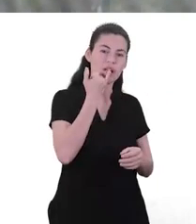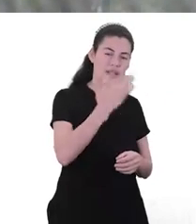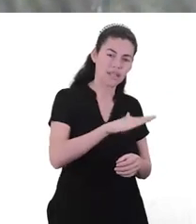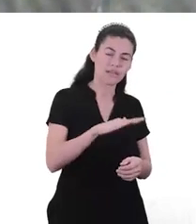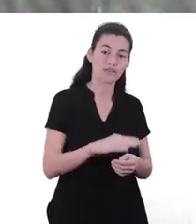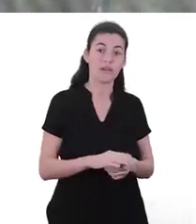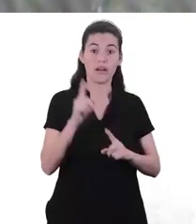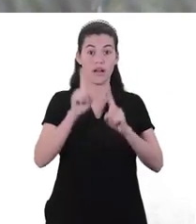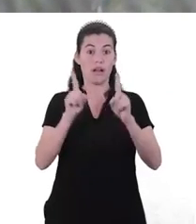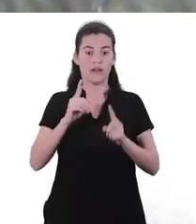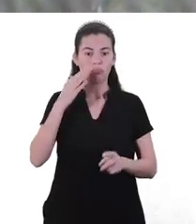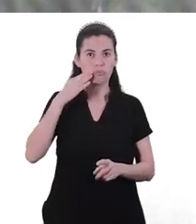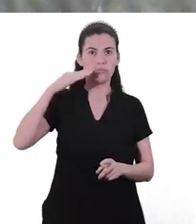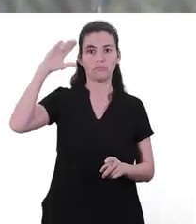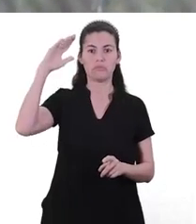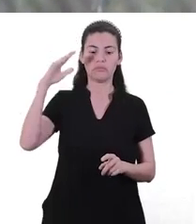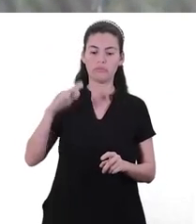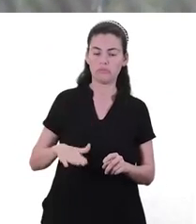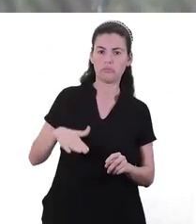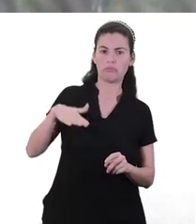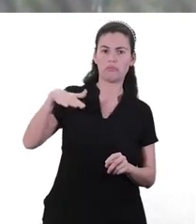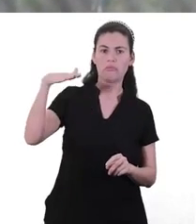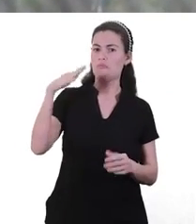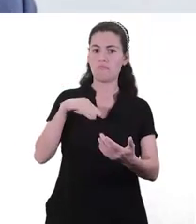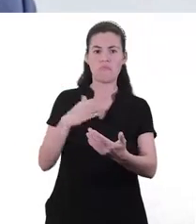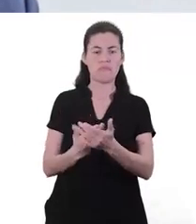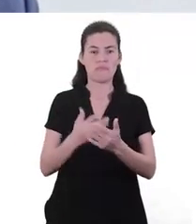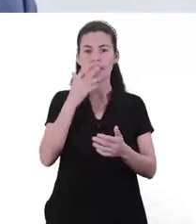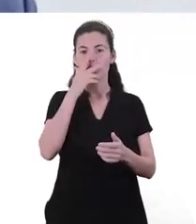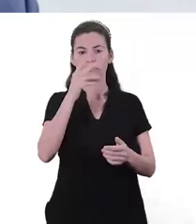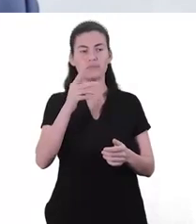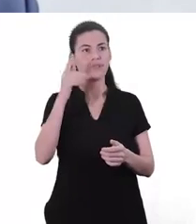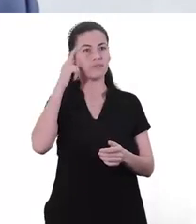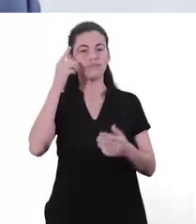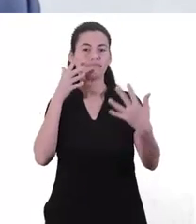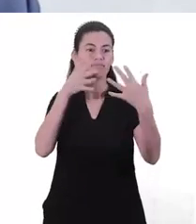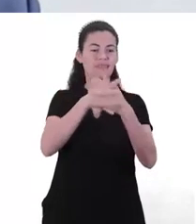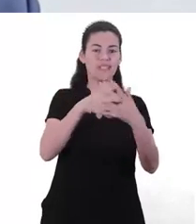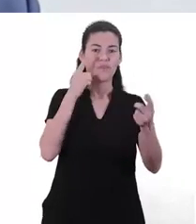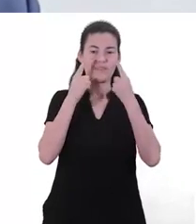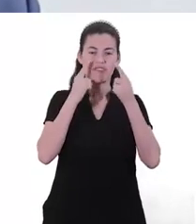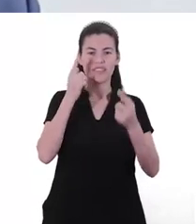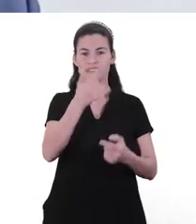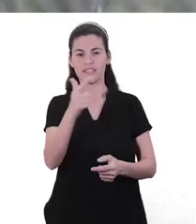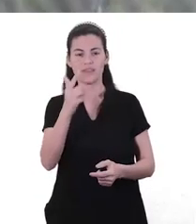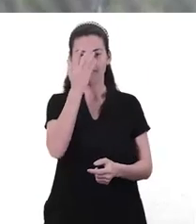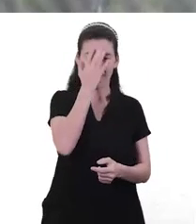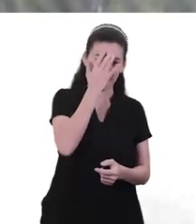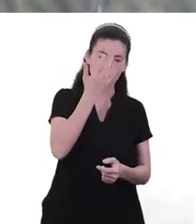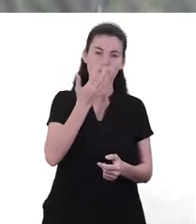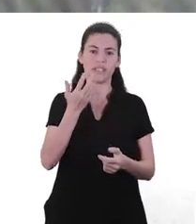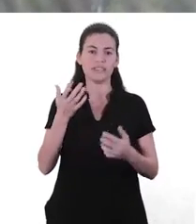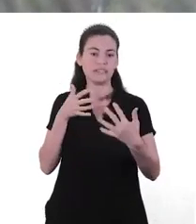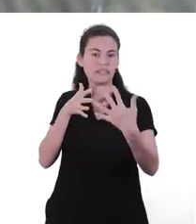hoy, adulta, no sabe trabajar en grupo. Me cuesta trabajar en equipo. Me cuesta esa confianza, esa seguridad. Entonces,